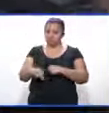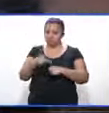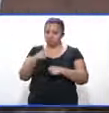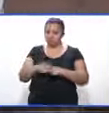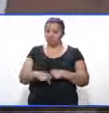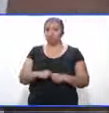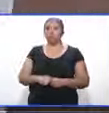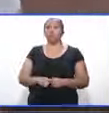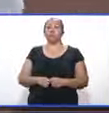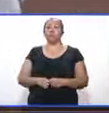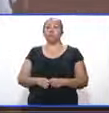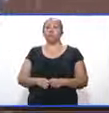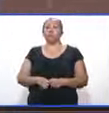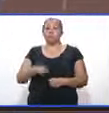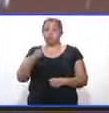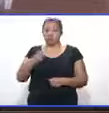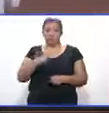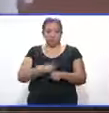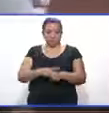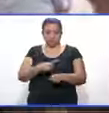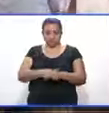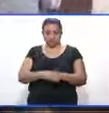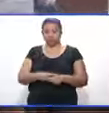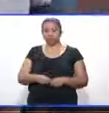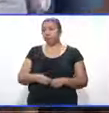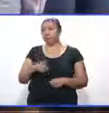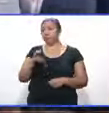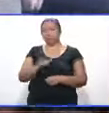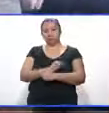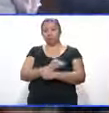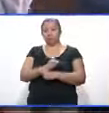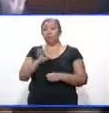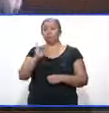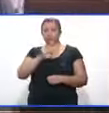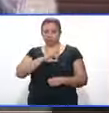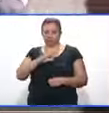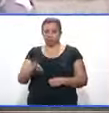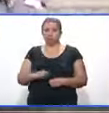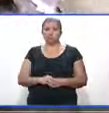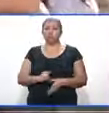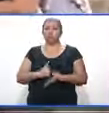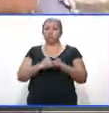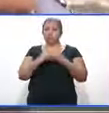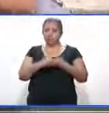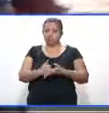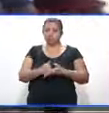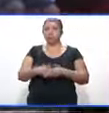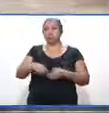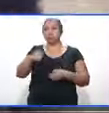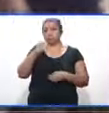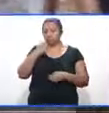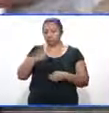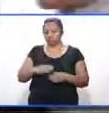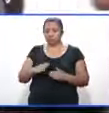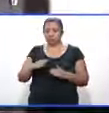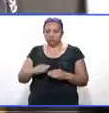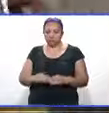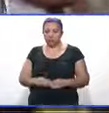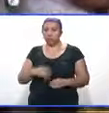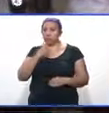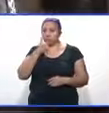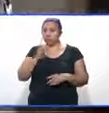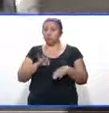la endometriosis. Es un padecimiento que, aunque no tiene cura, sí puede ser tratado con la administración de antiinflamatorios, terapia